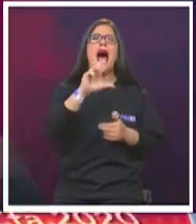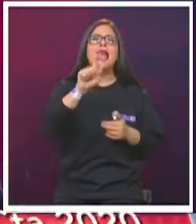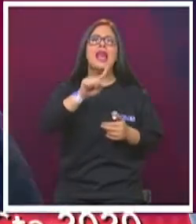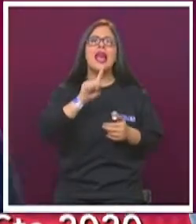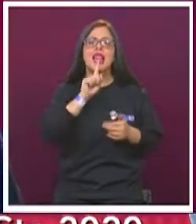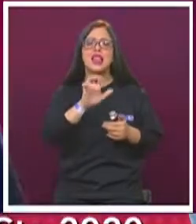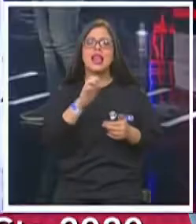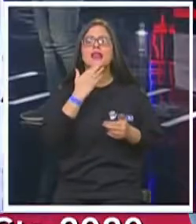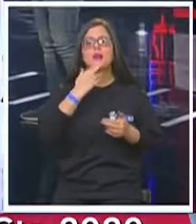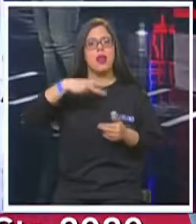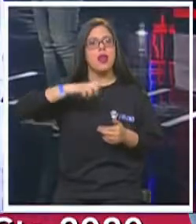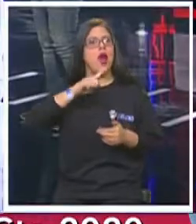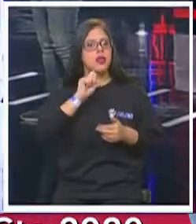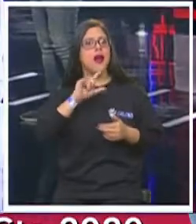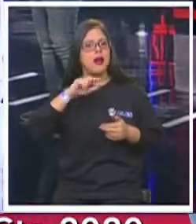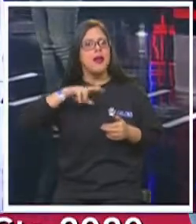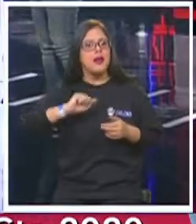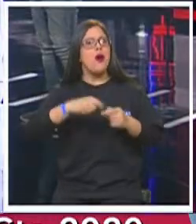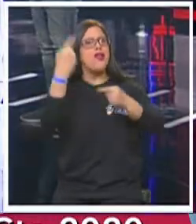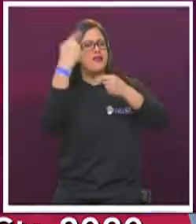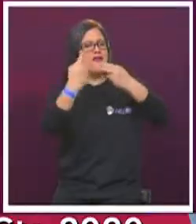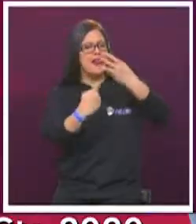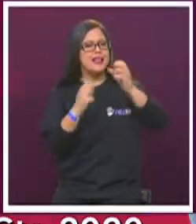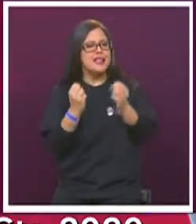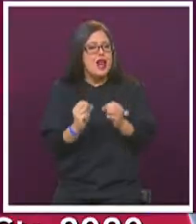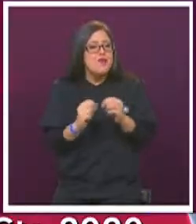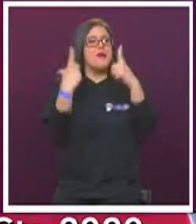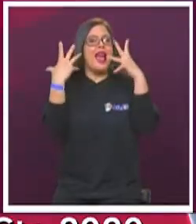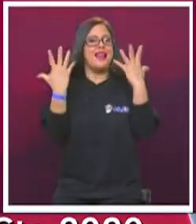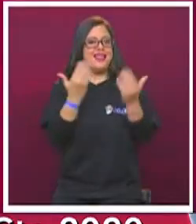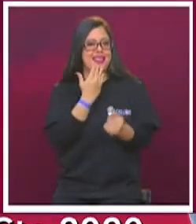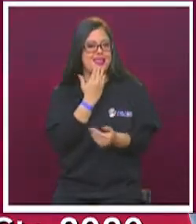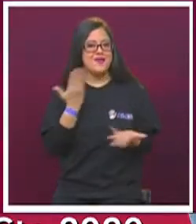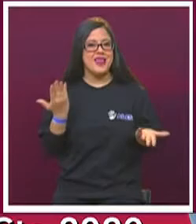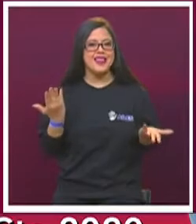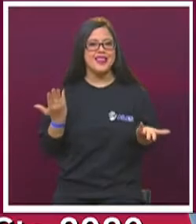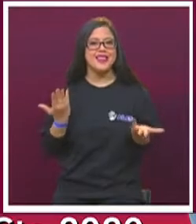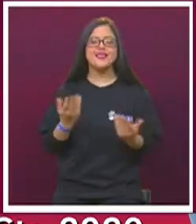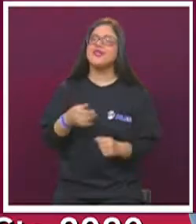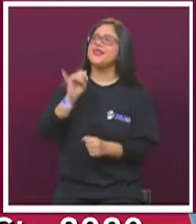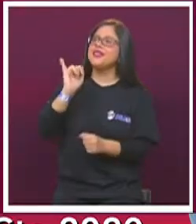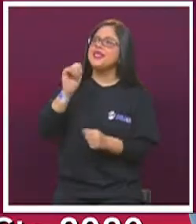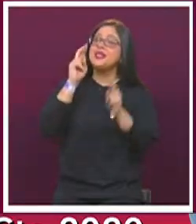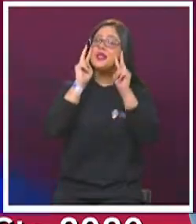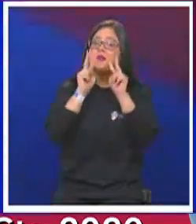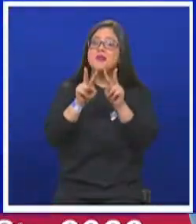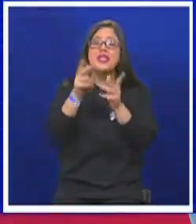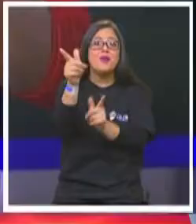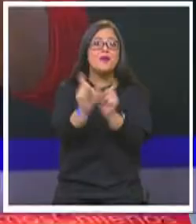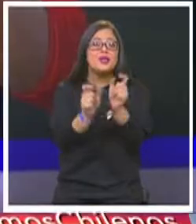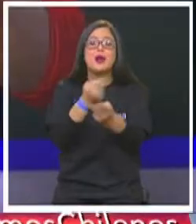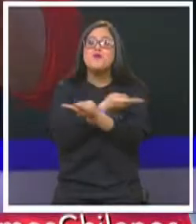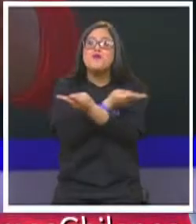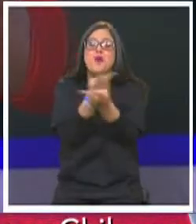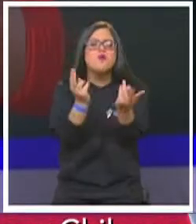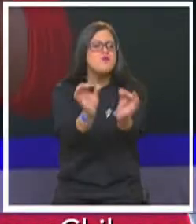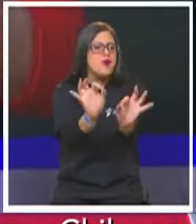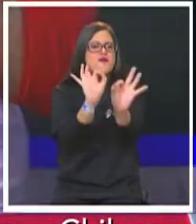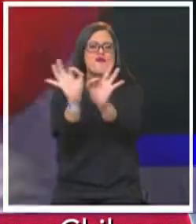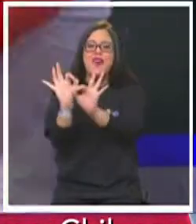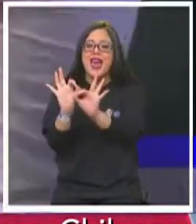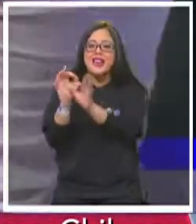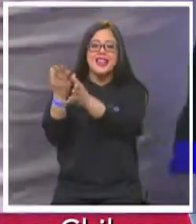de Natalino y muchas sorpresas más, muchas más. ¡Qué maravilla! Y miren, tenemos un público Nacho maravilloso por